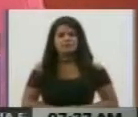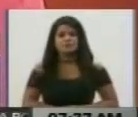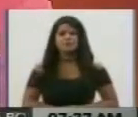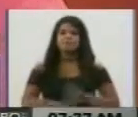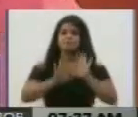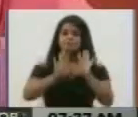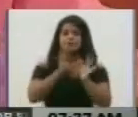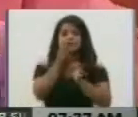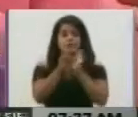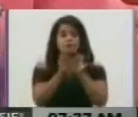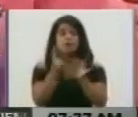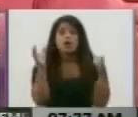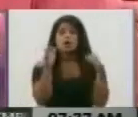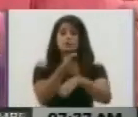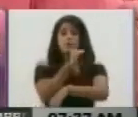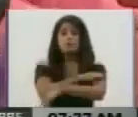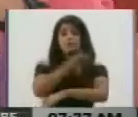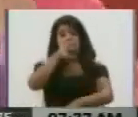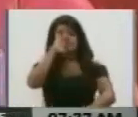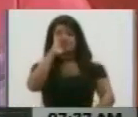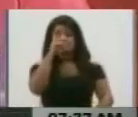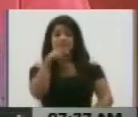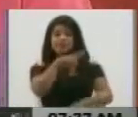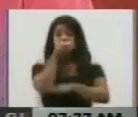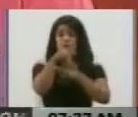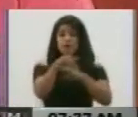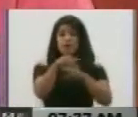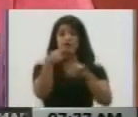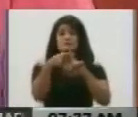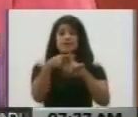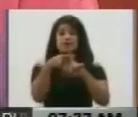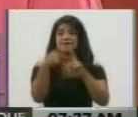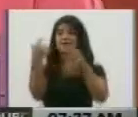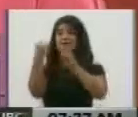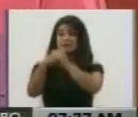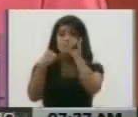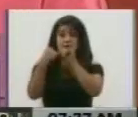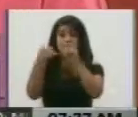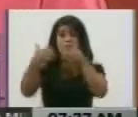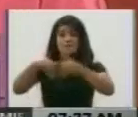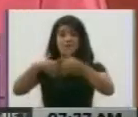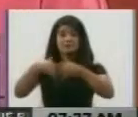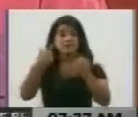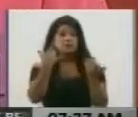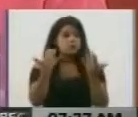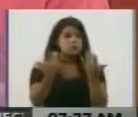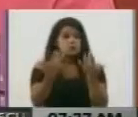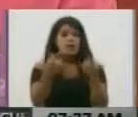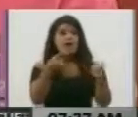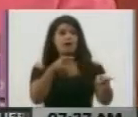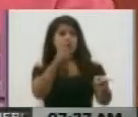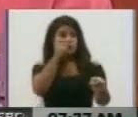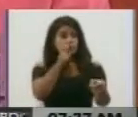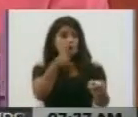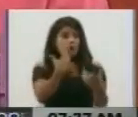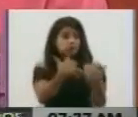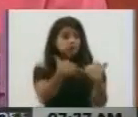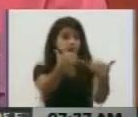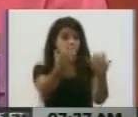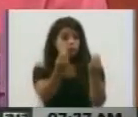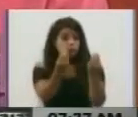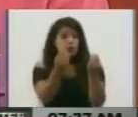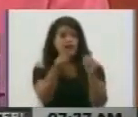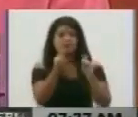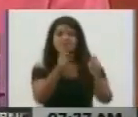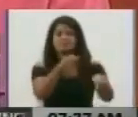burguesías nacionales y digamos, el capital transnacional hace uso de cualquier herramienta que tenga a su alcance. Aquí en Venezuela tienen la Asamblea